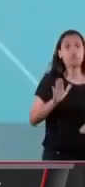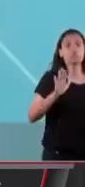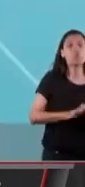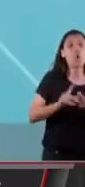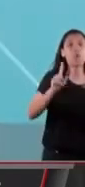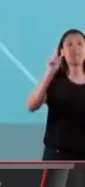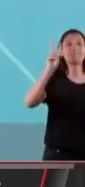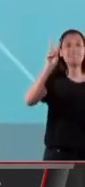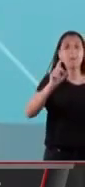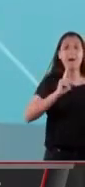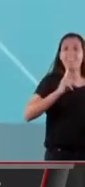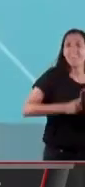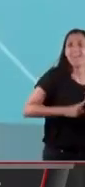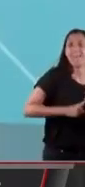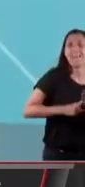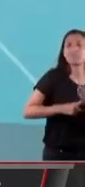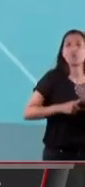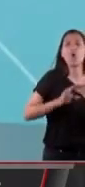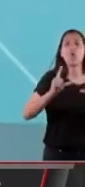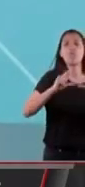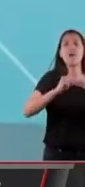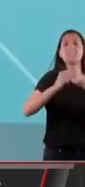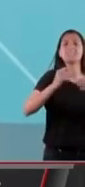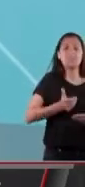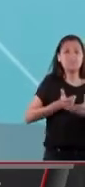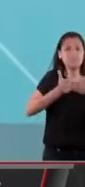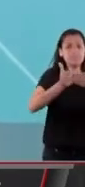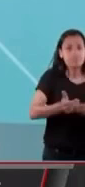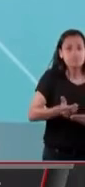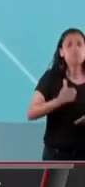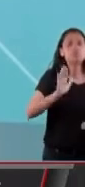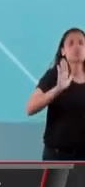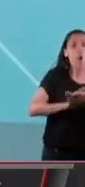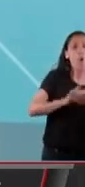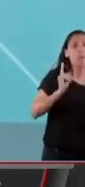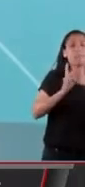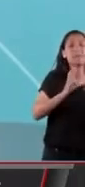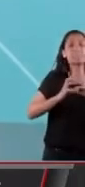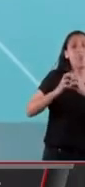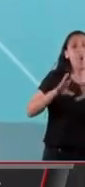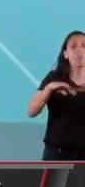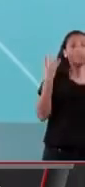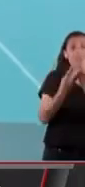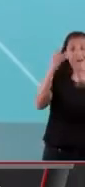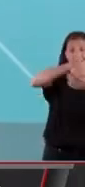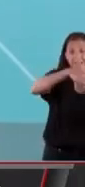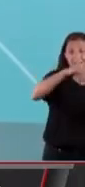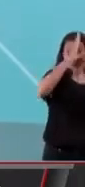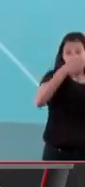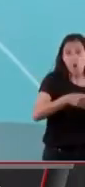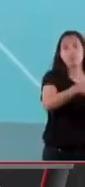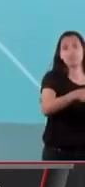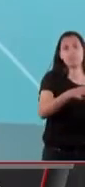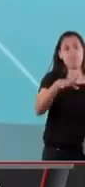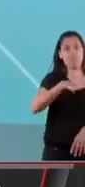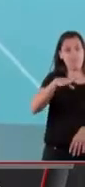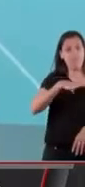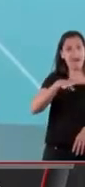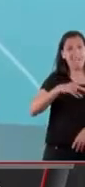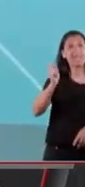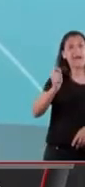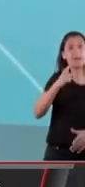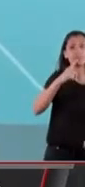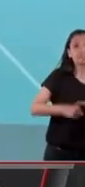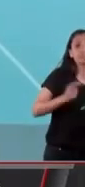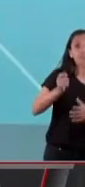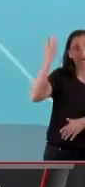cuestión antes de los comicios, prosiguió Vallejos, pidió la suspensión de la convocatoria a elección en San